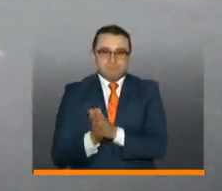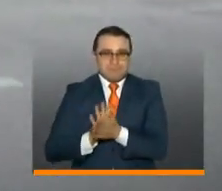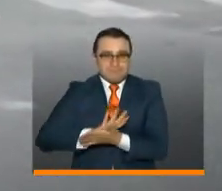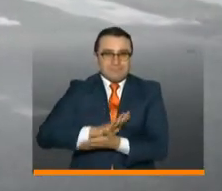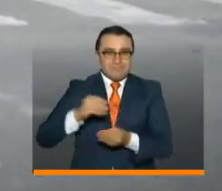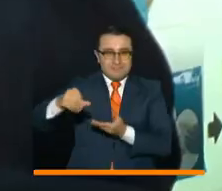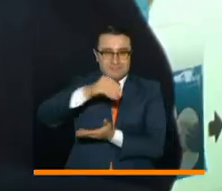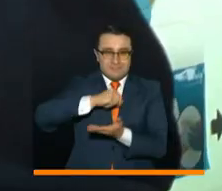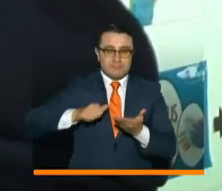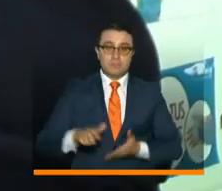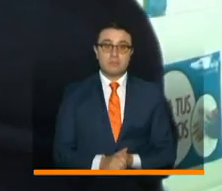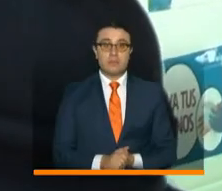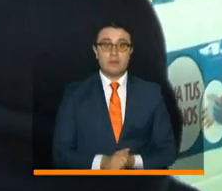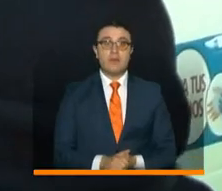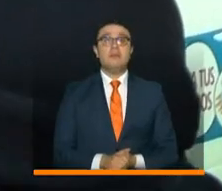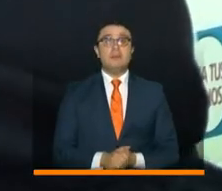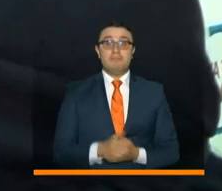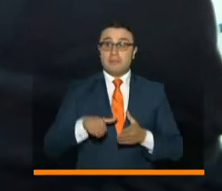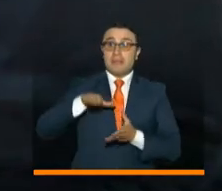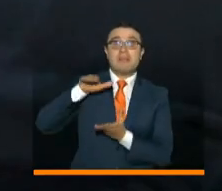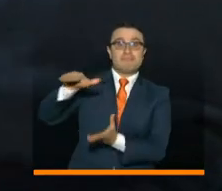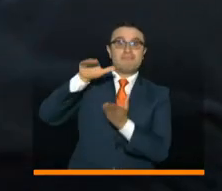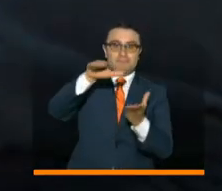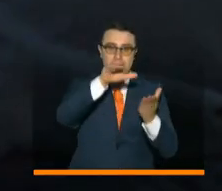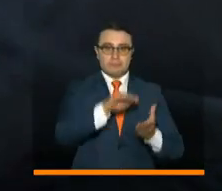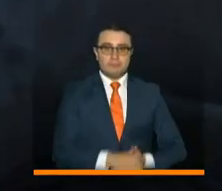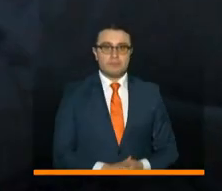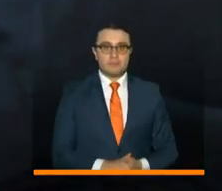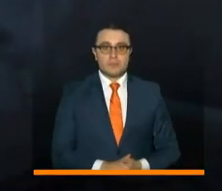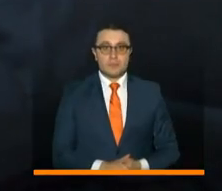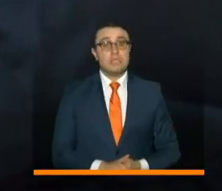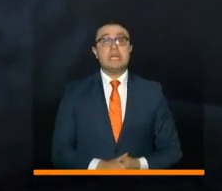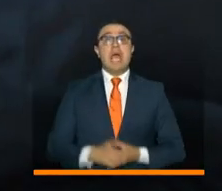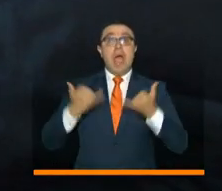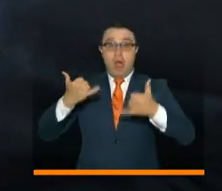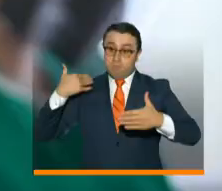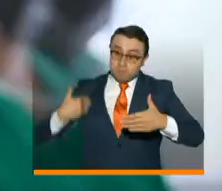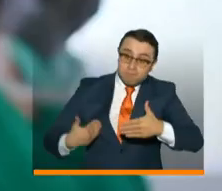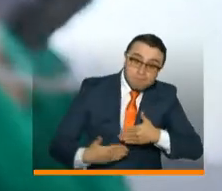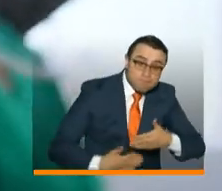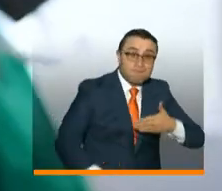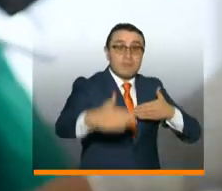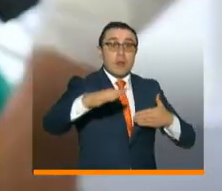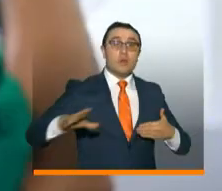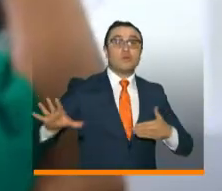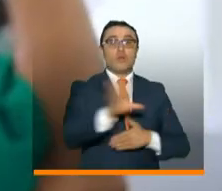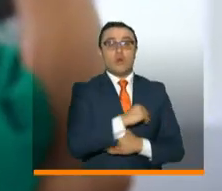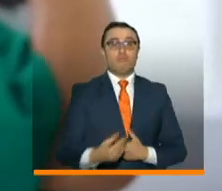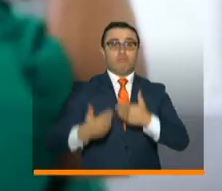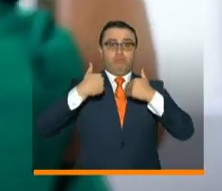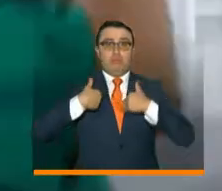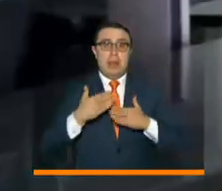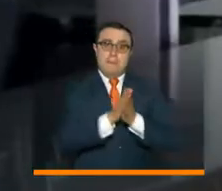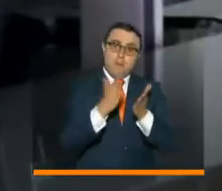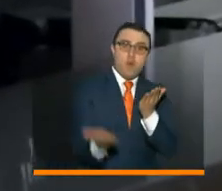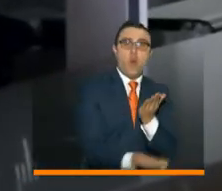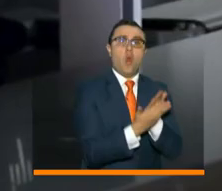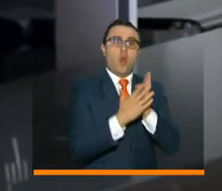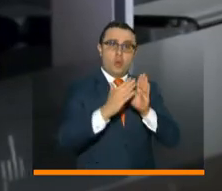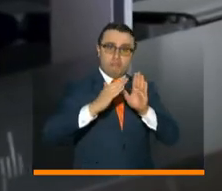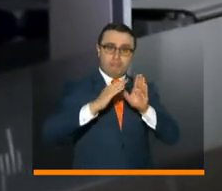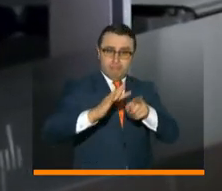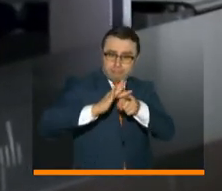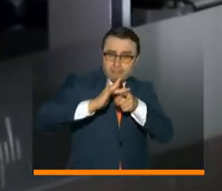domicilios. Nunca antes, como en este momento, la corresponsabilidad de los ciudadanos para aplicar los protocolos de bioseguridad y medidas